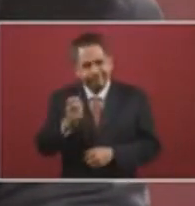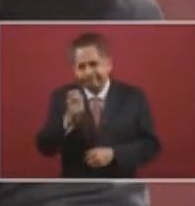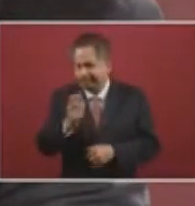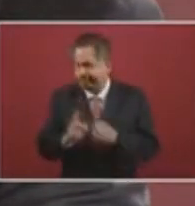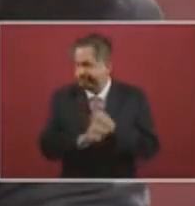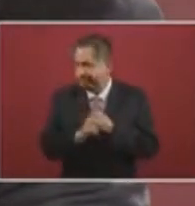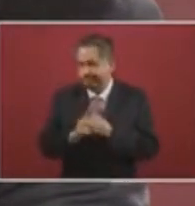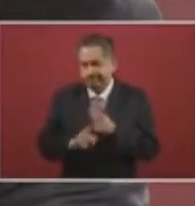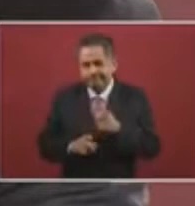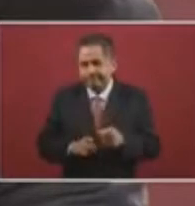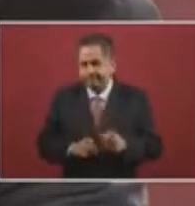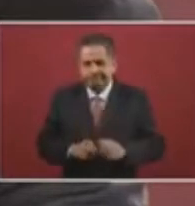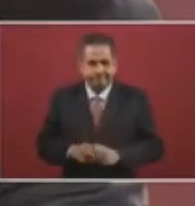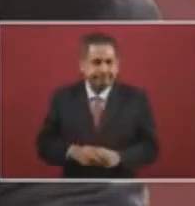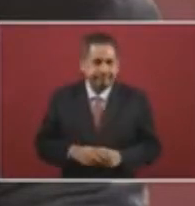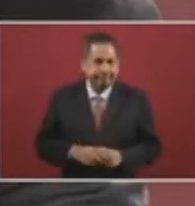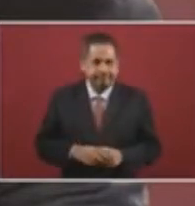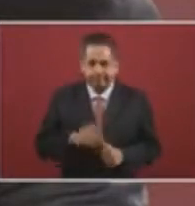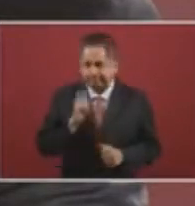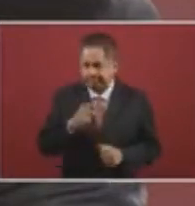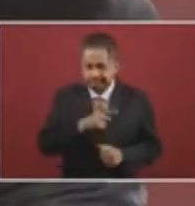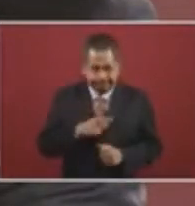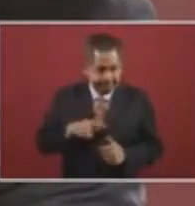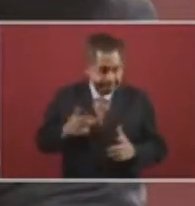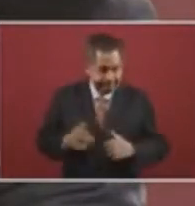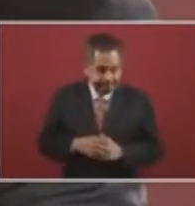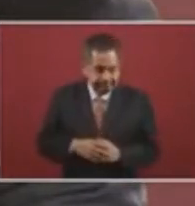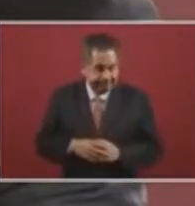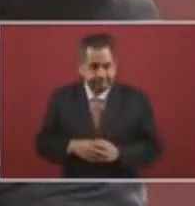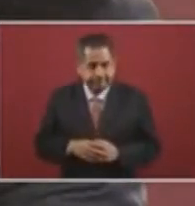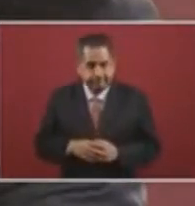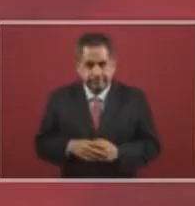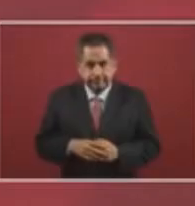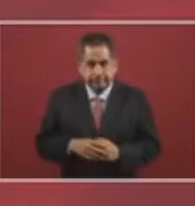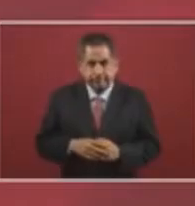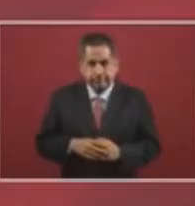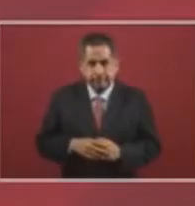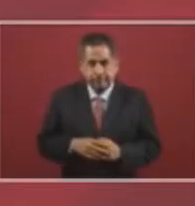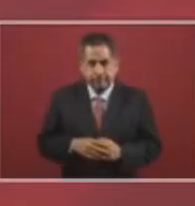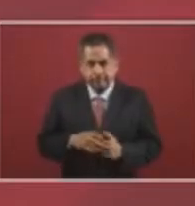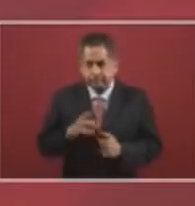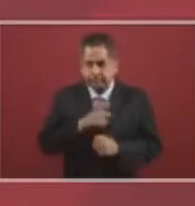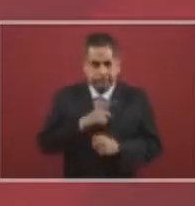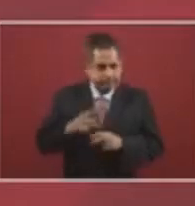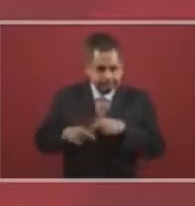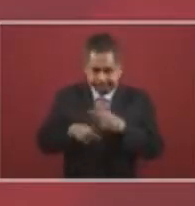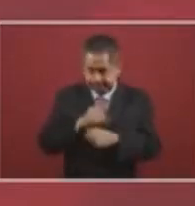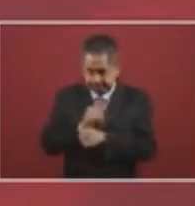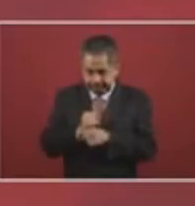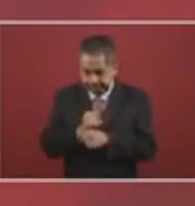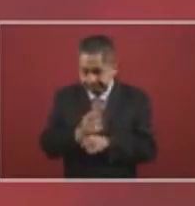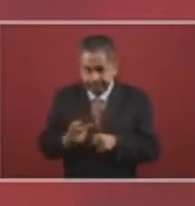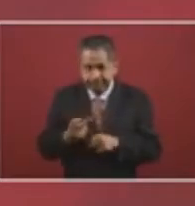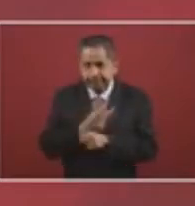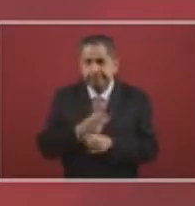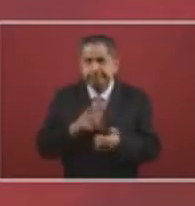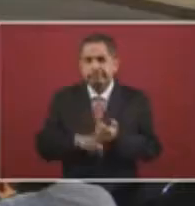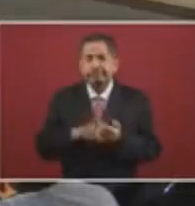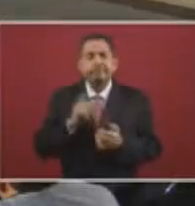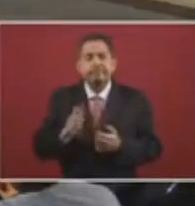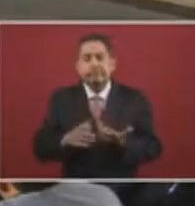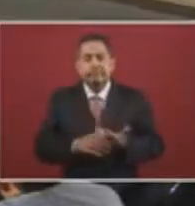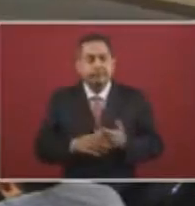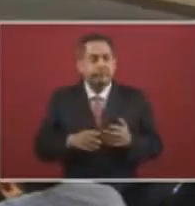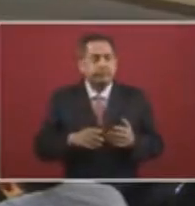que tiene que investigarse sobre la